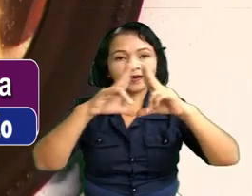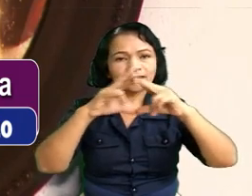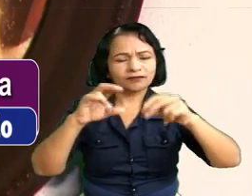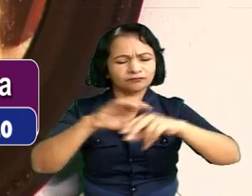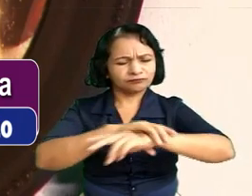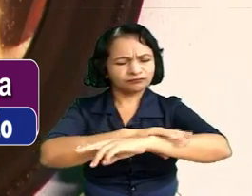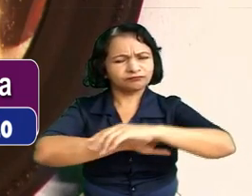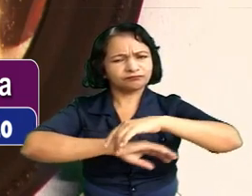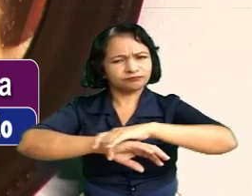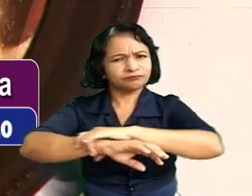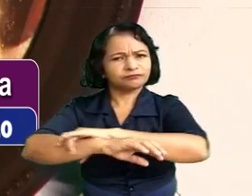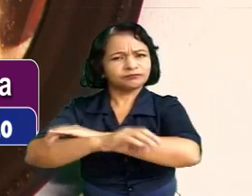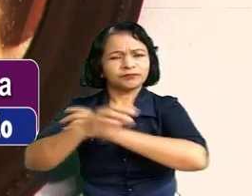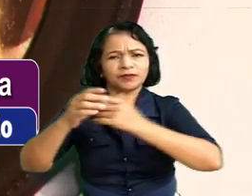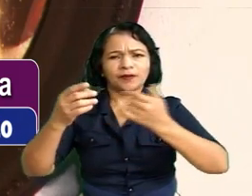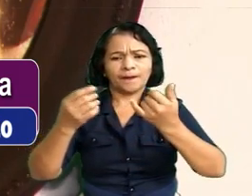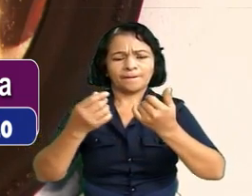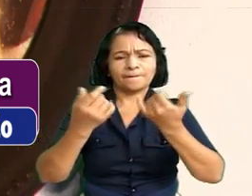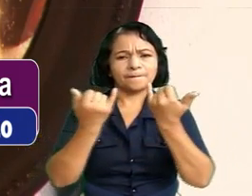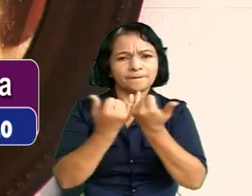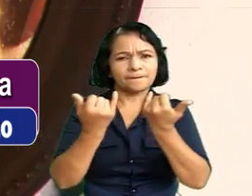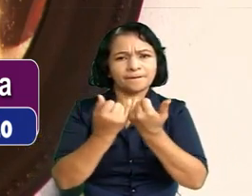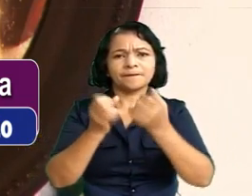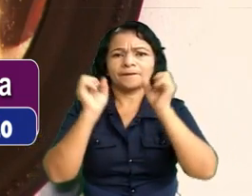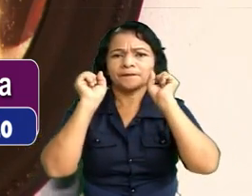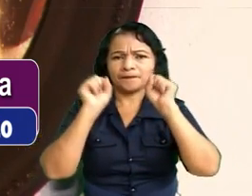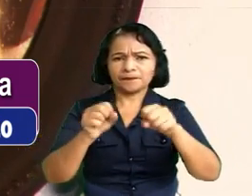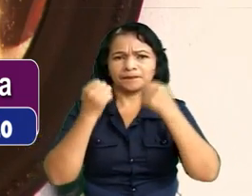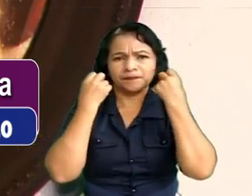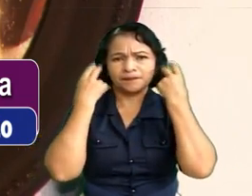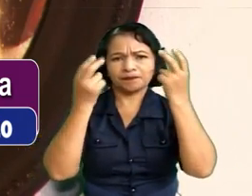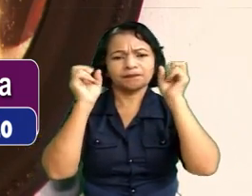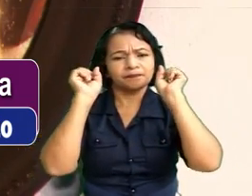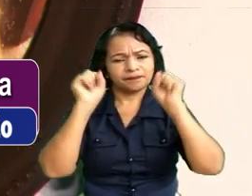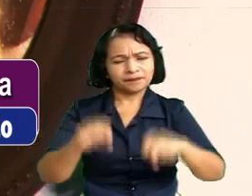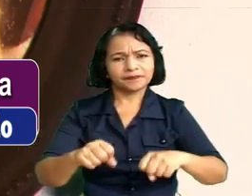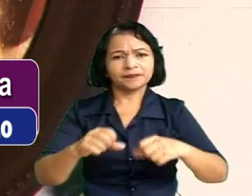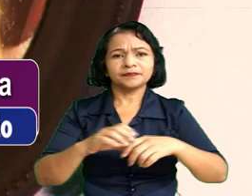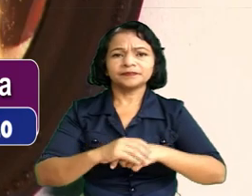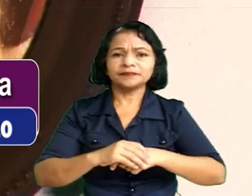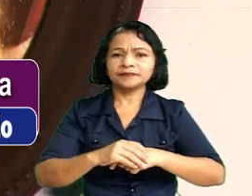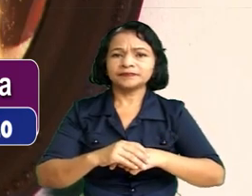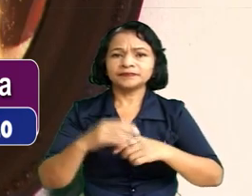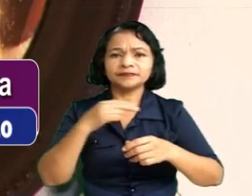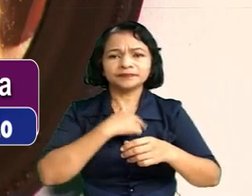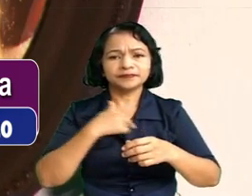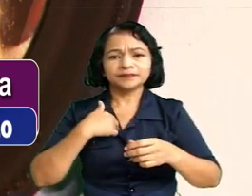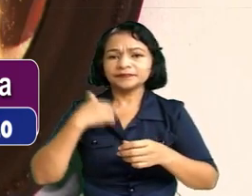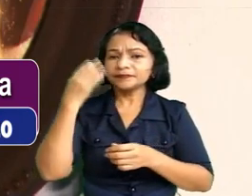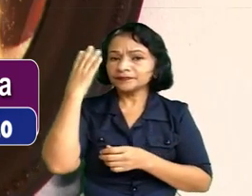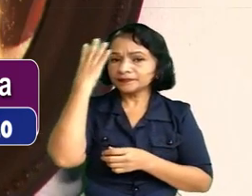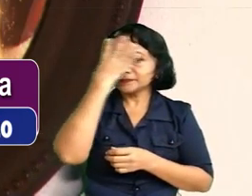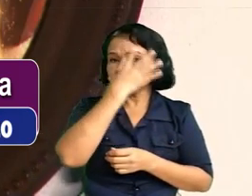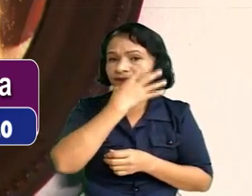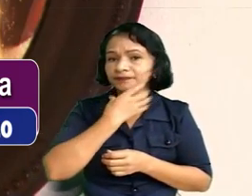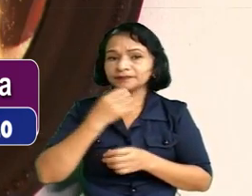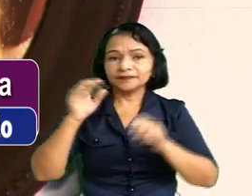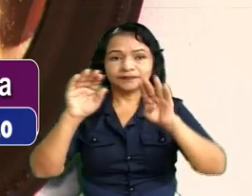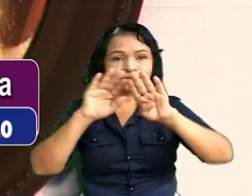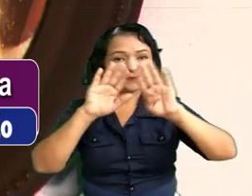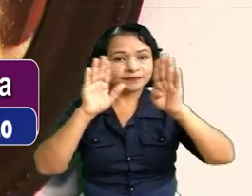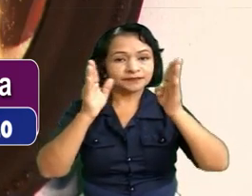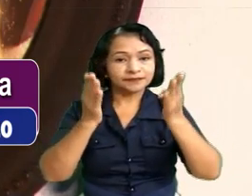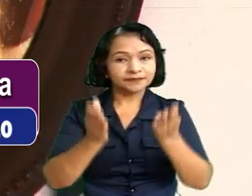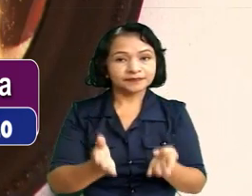coraje, es valiente y es capaz. O sea, y algo tan bonito, pues ella es una